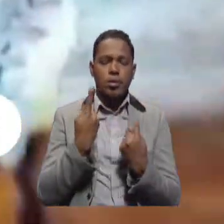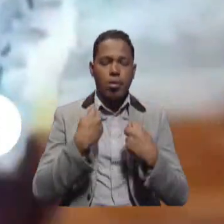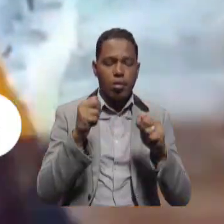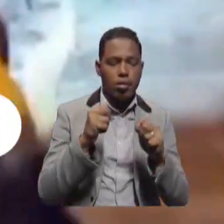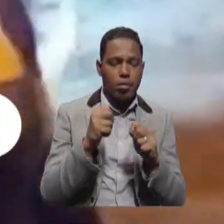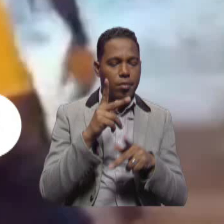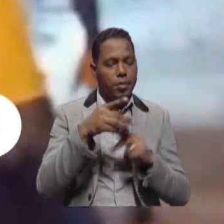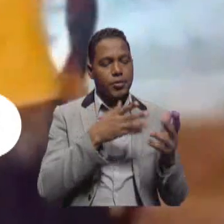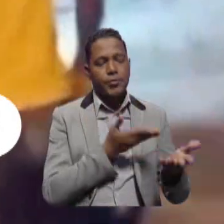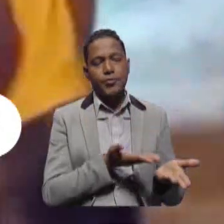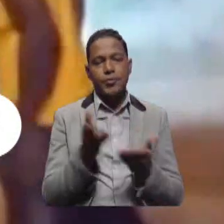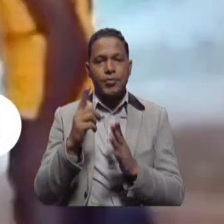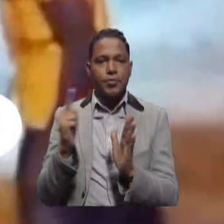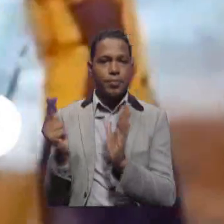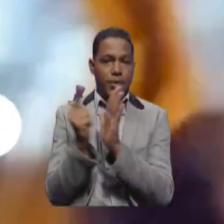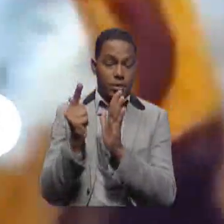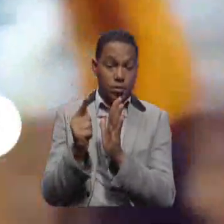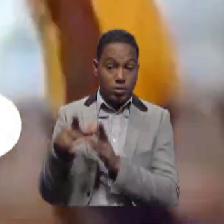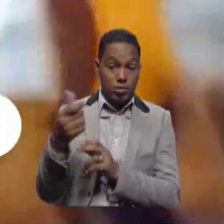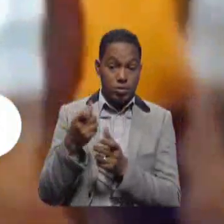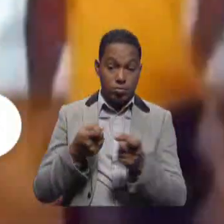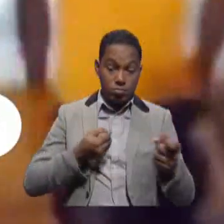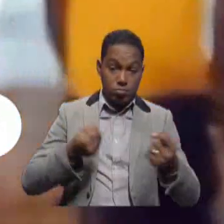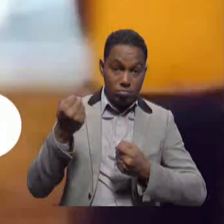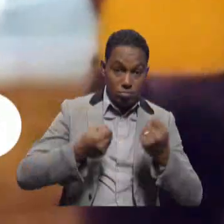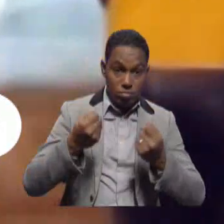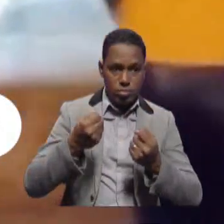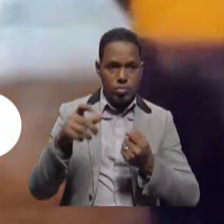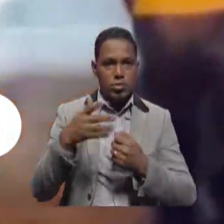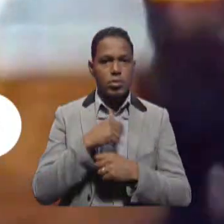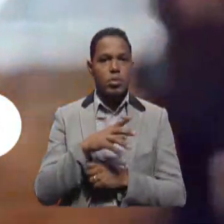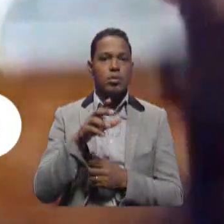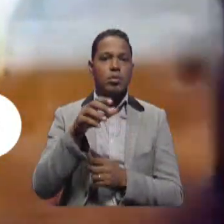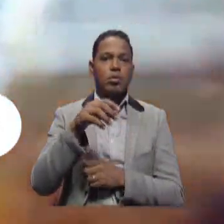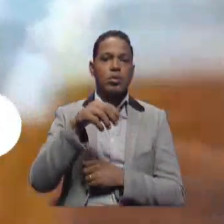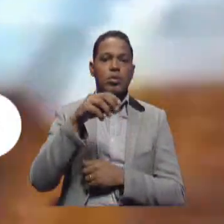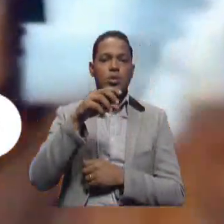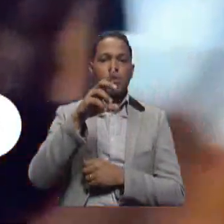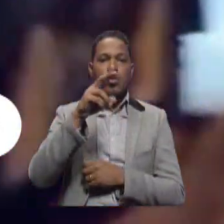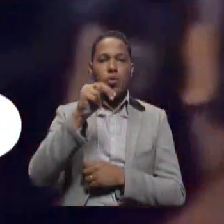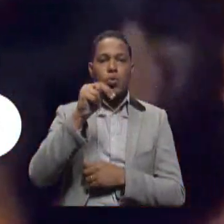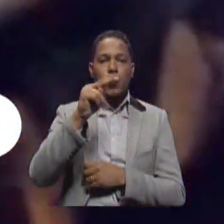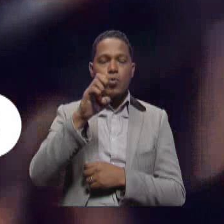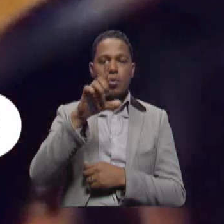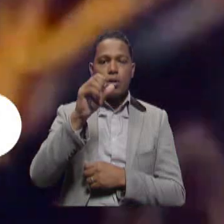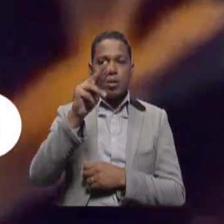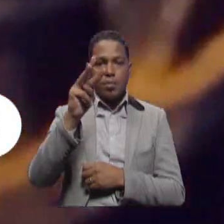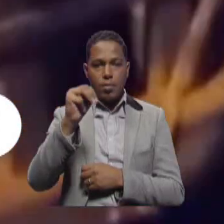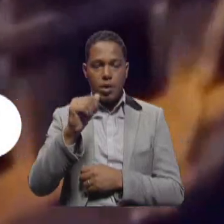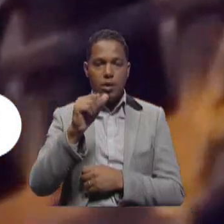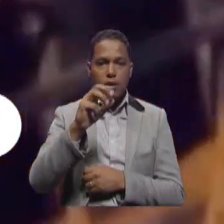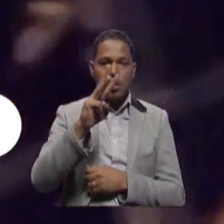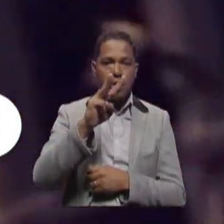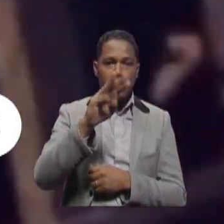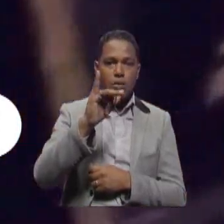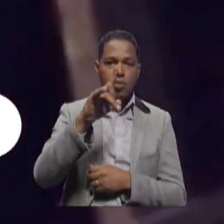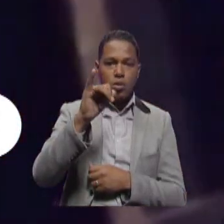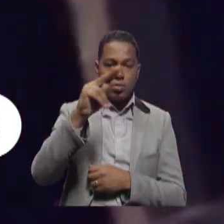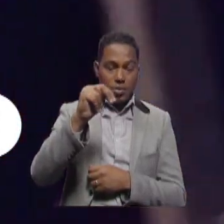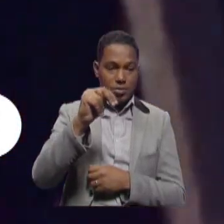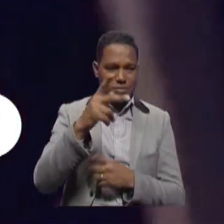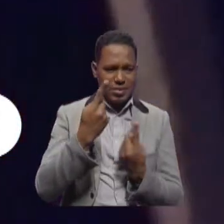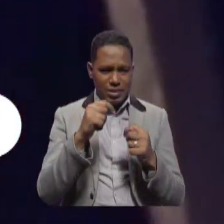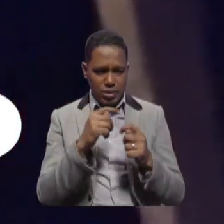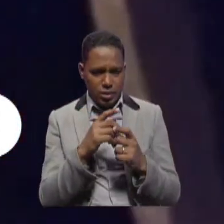humano, pues era un camión conducido por el haitiano Noelma Wilman, quien portaba un pasaporte. Wilman intentó evadir